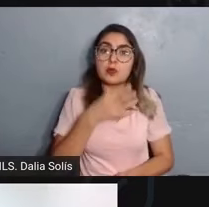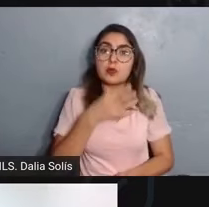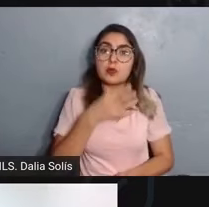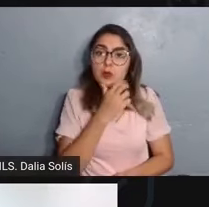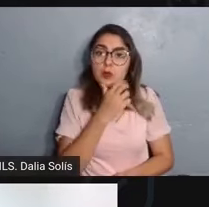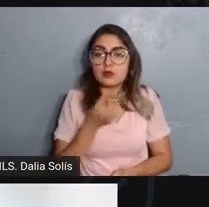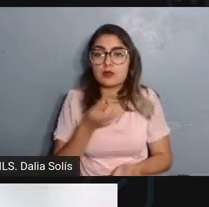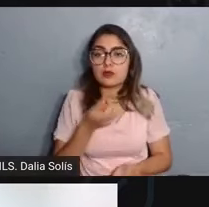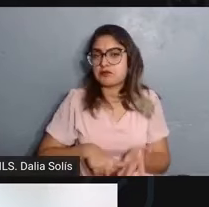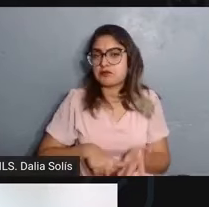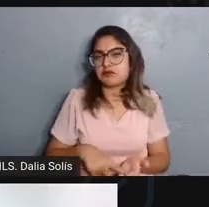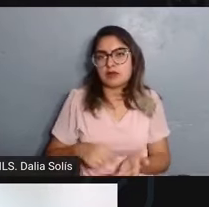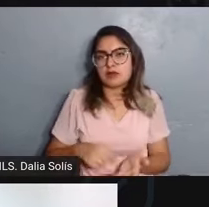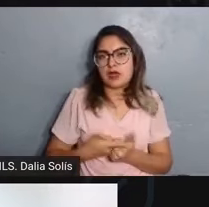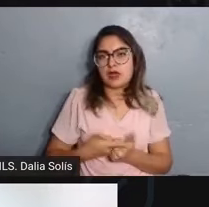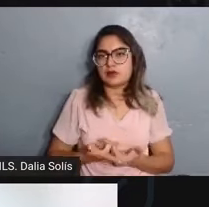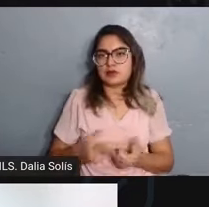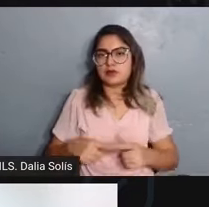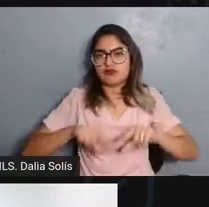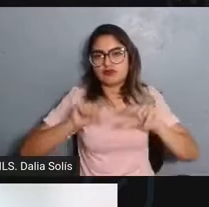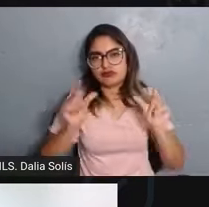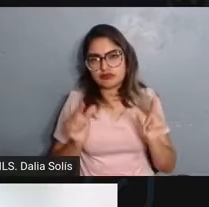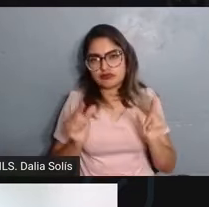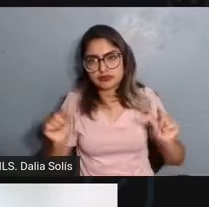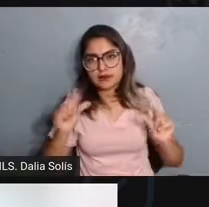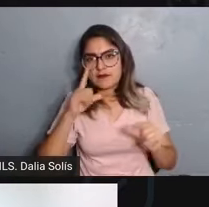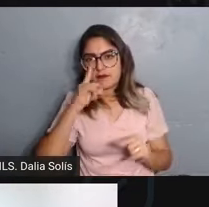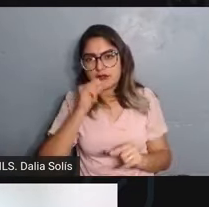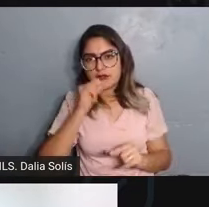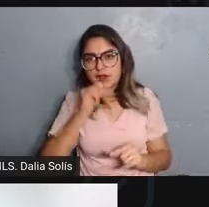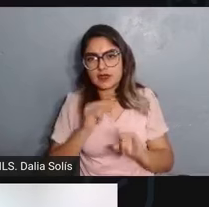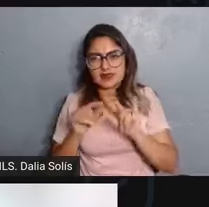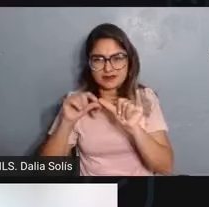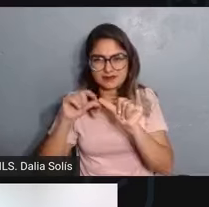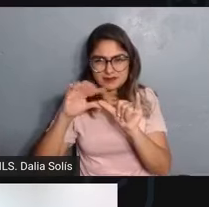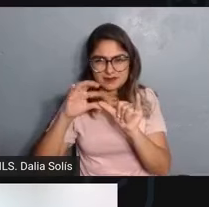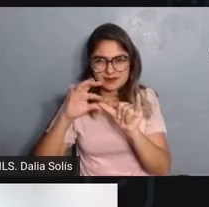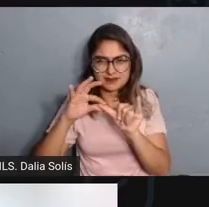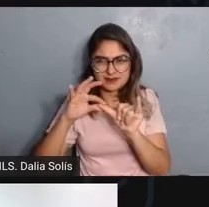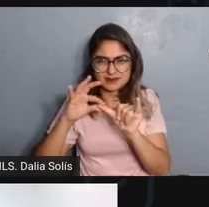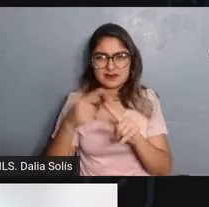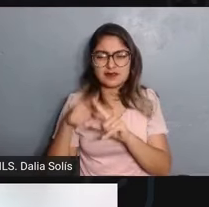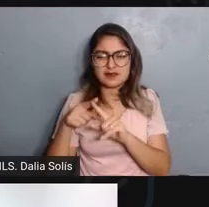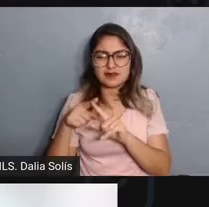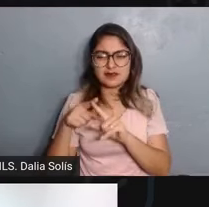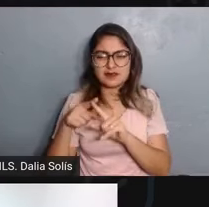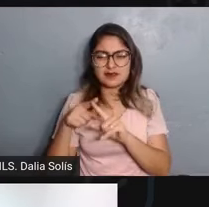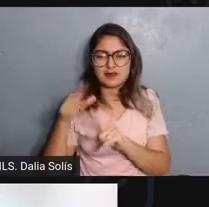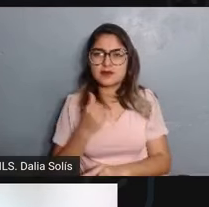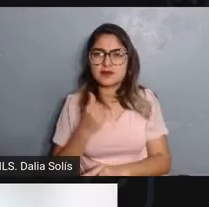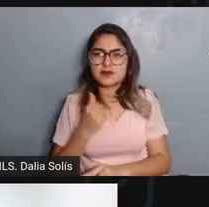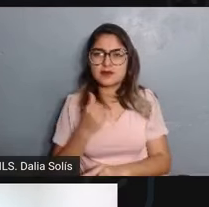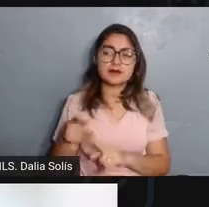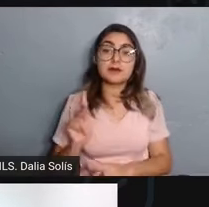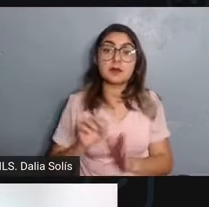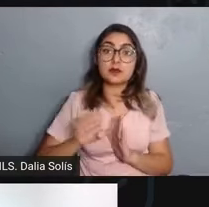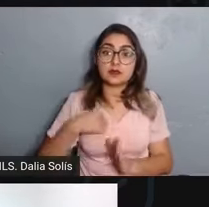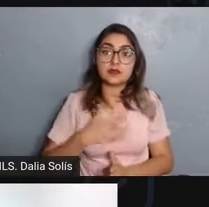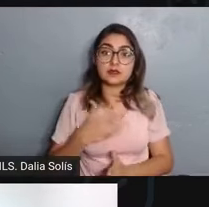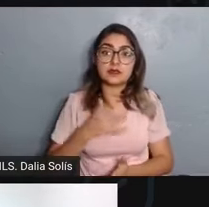reproductividad, como escribiendo un libro, adoptando una mascota, adoptando un bebé,